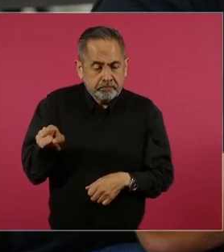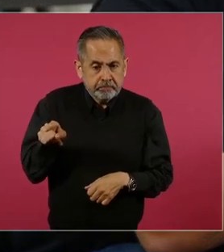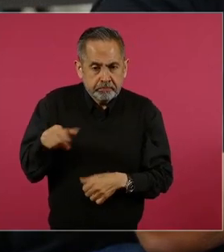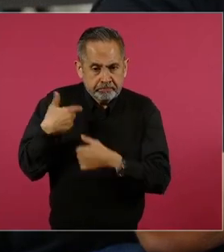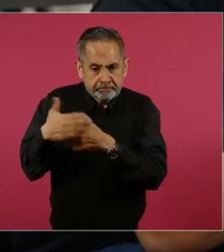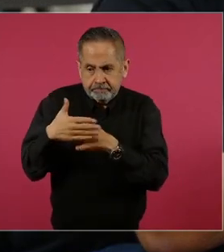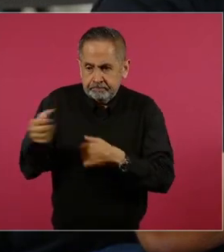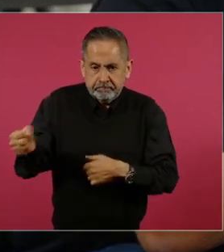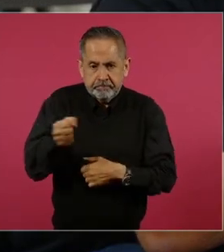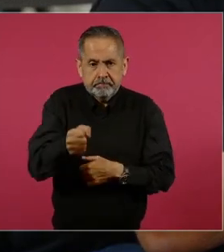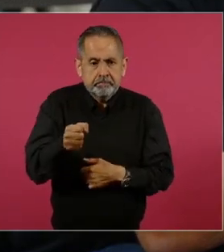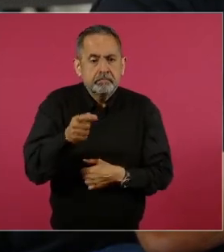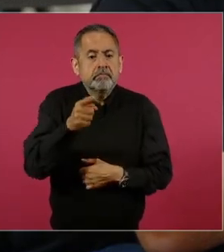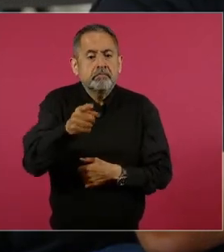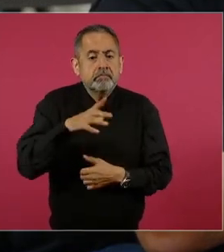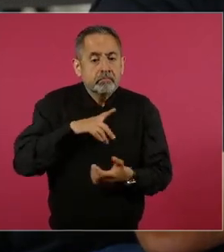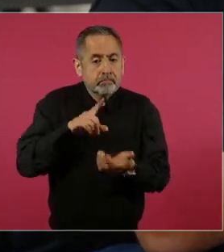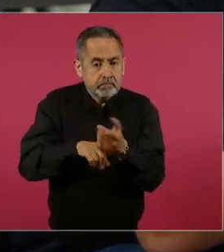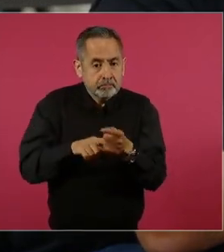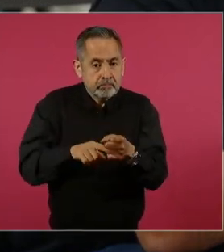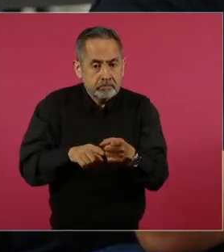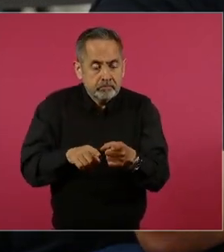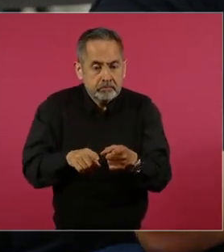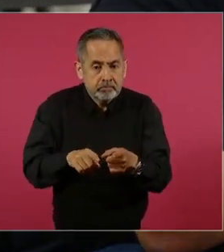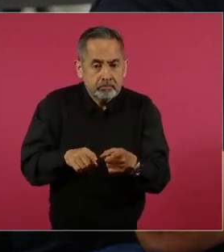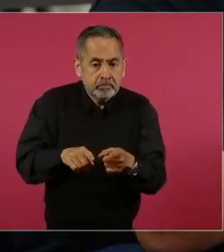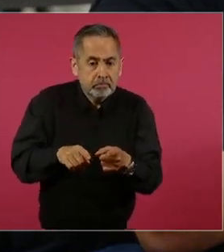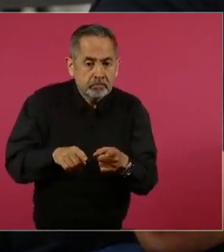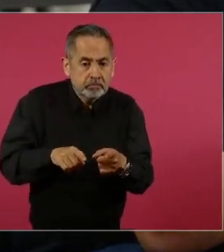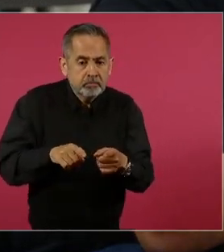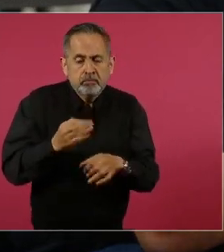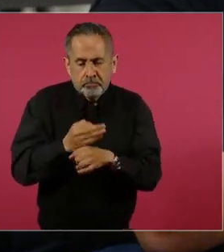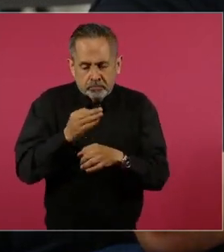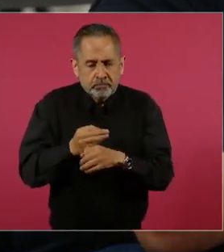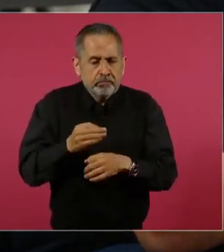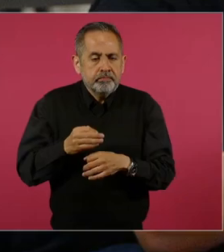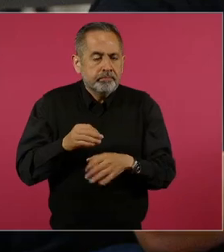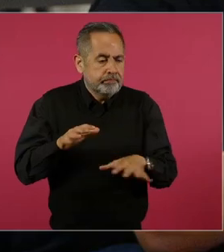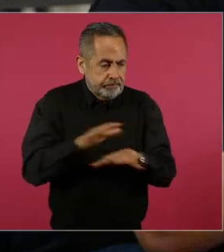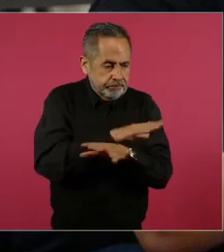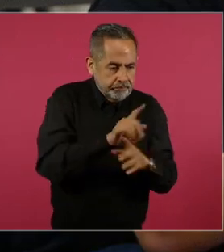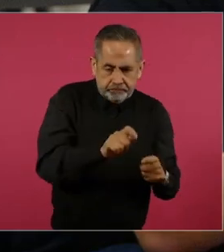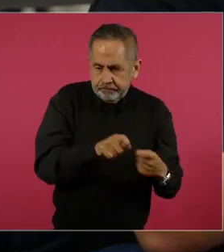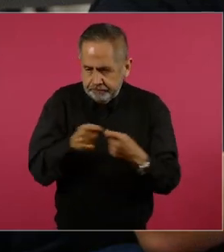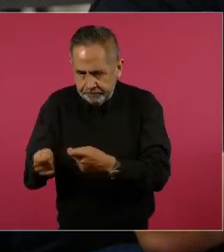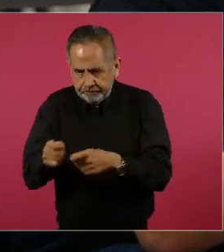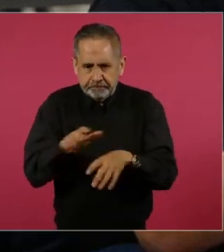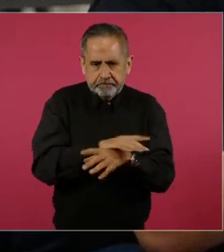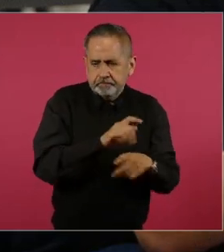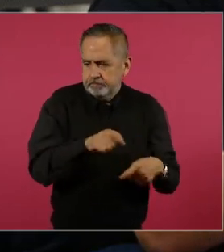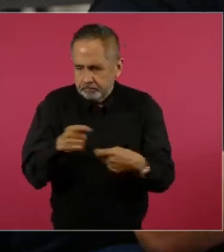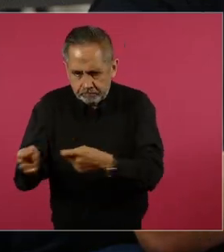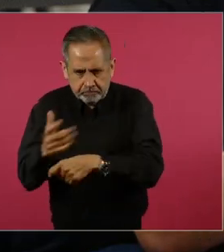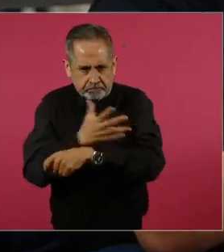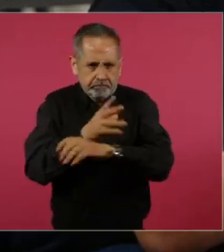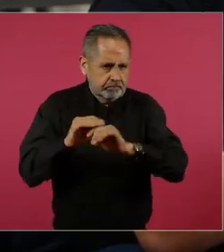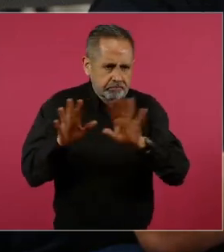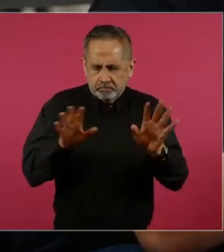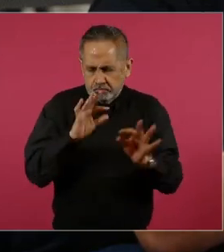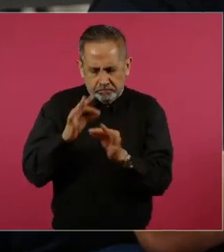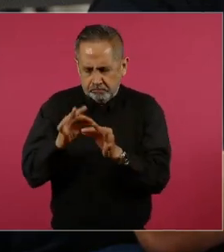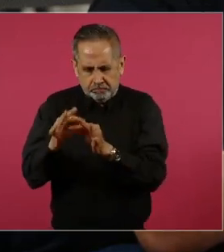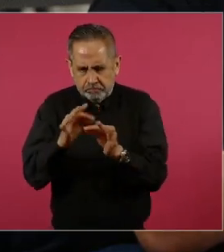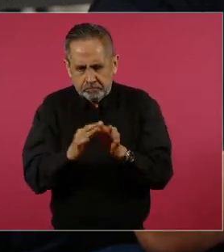que viene, pues bueno, hay un proceso ordenado de transición, ahí está transparente, es